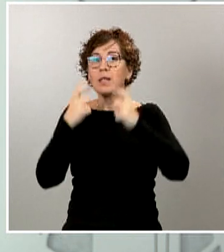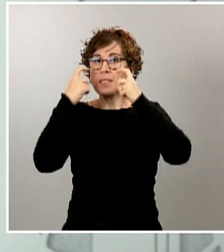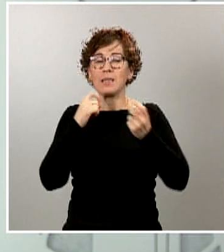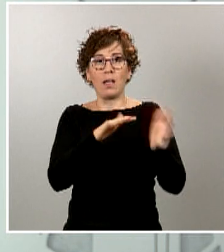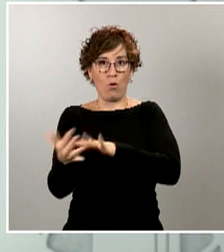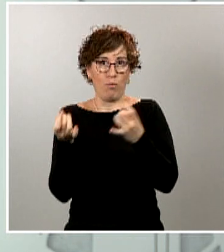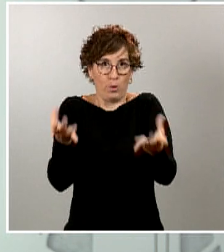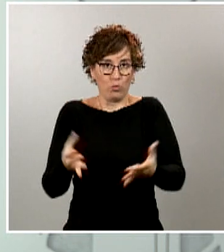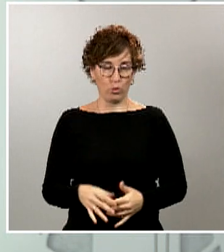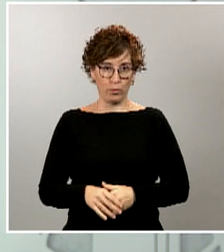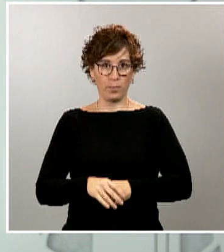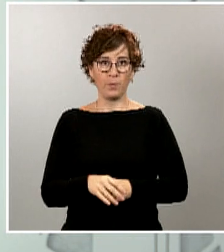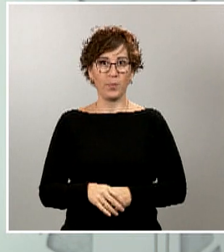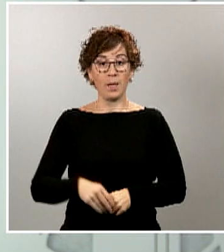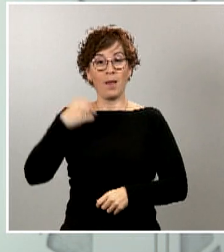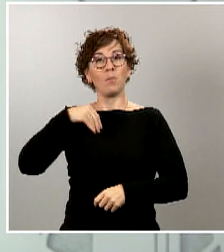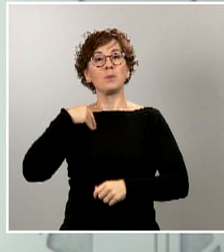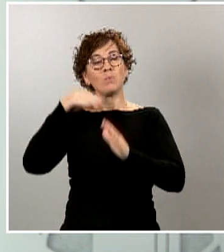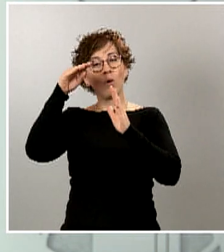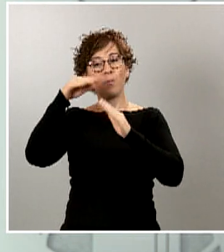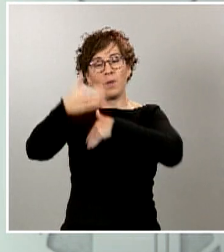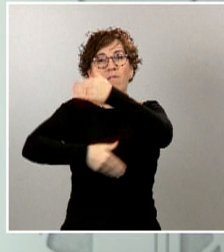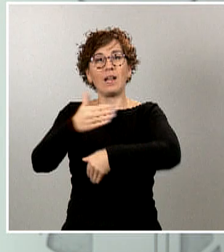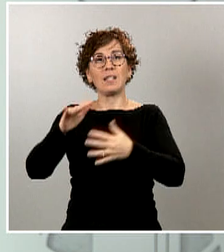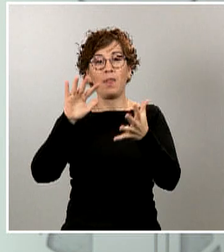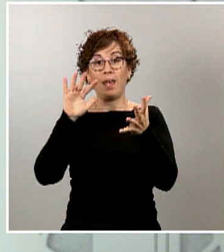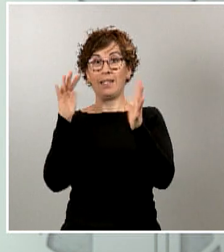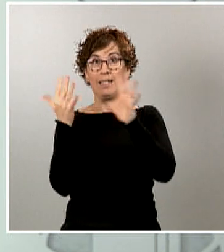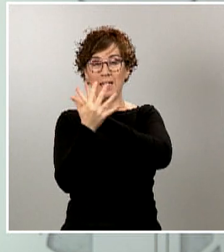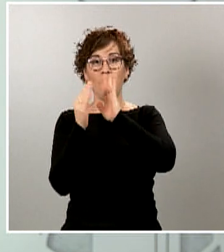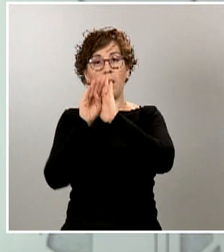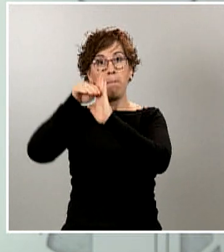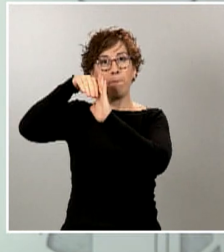de transición y de desescalado que va a ser lógicamente muy prudente.